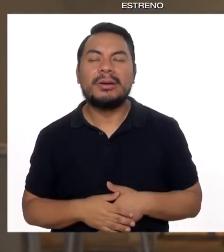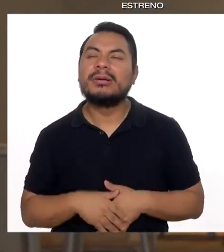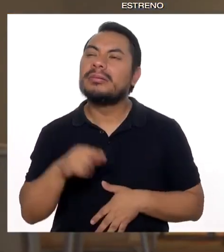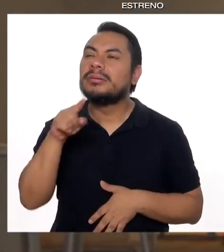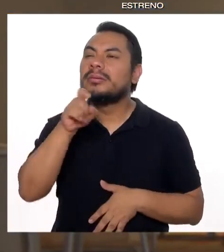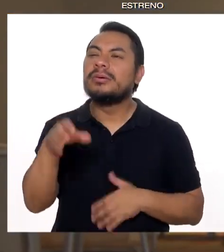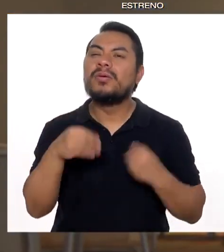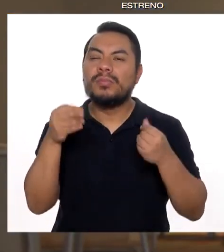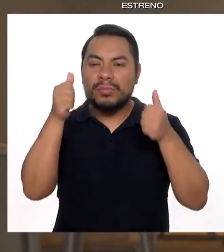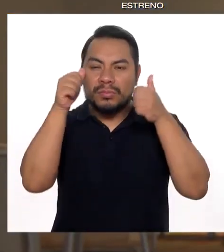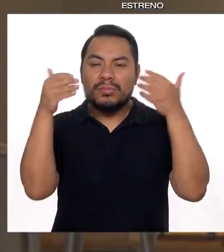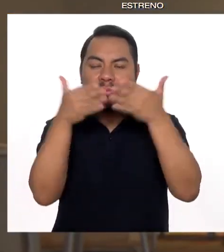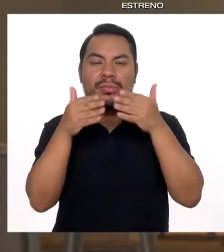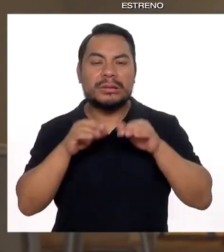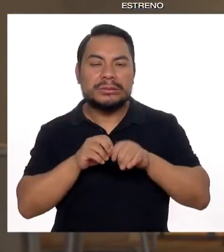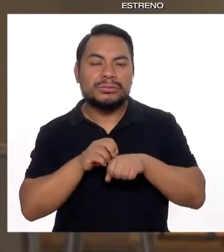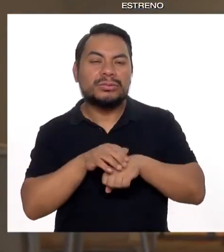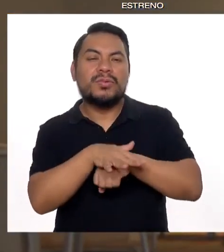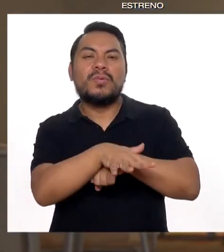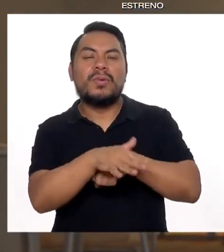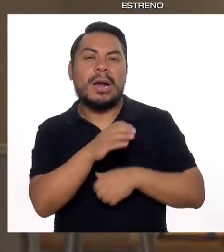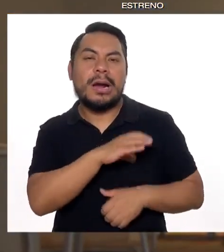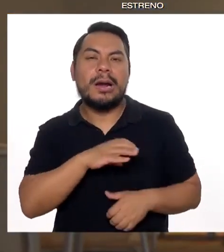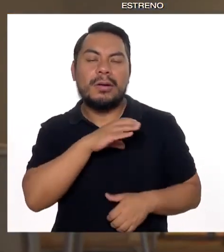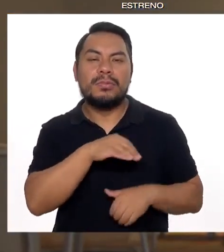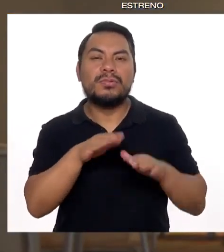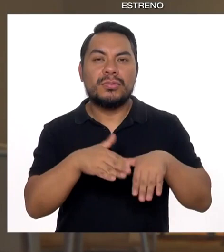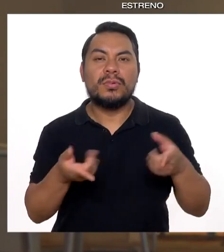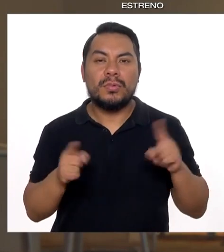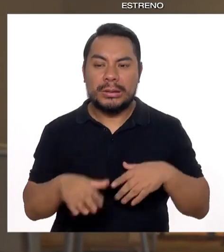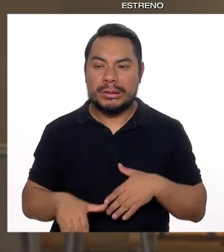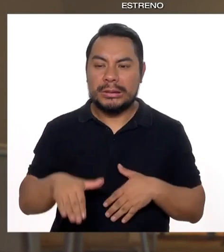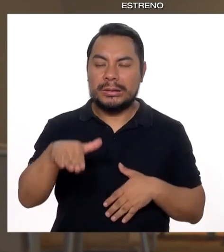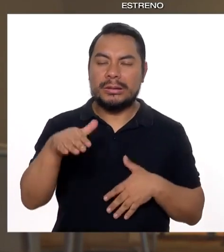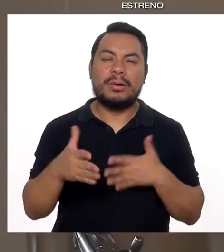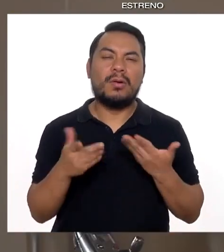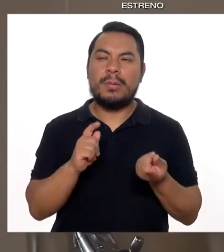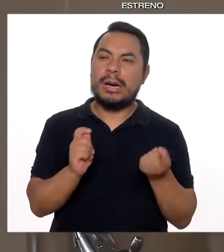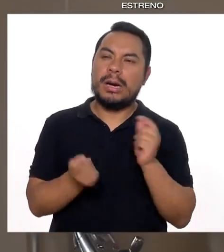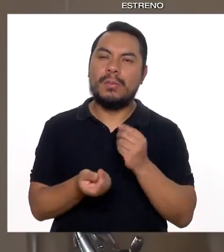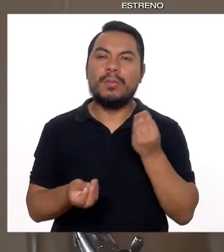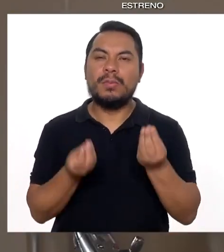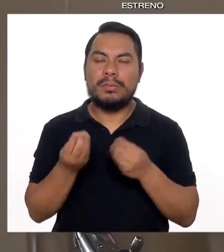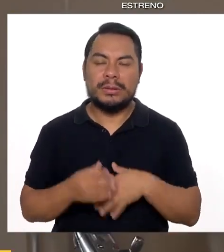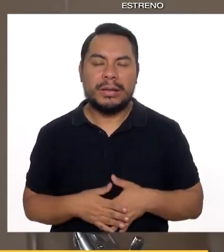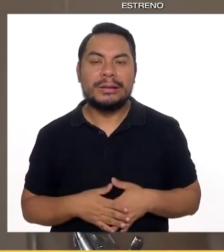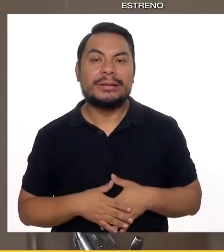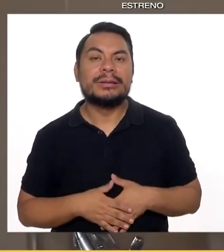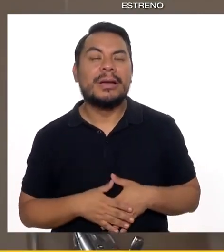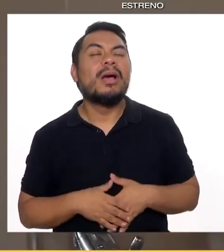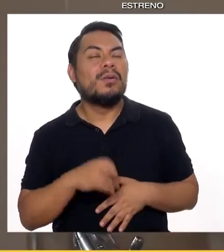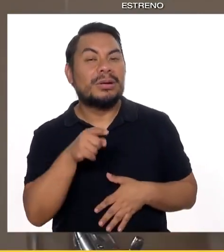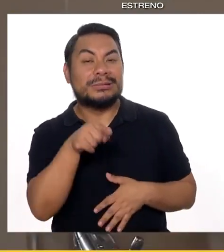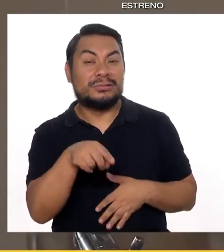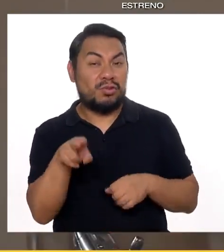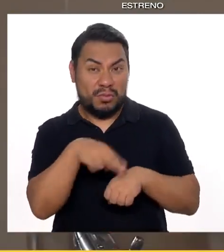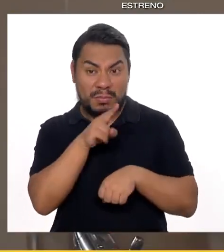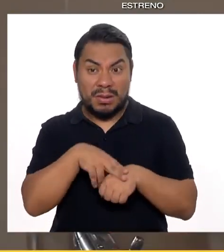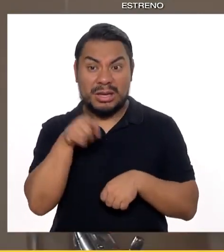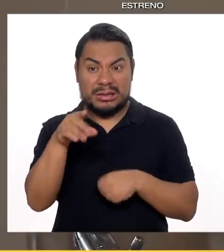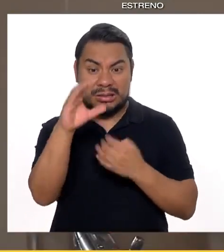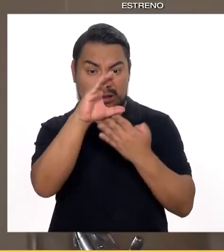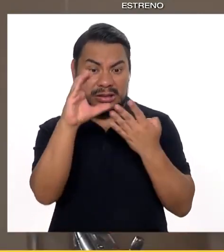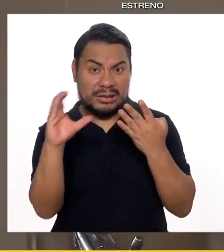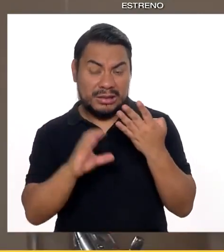manera influye el autismo en el comportamiento de los niños ya cuando comienzan a crecer? Normalmente las características los